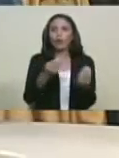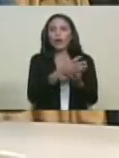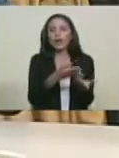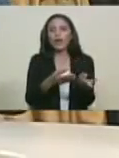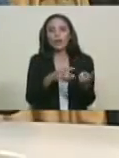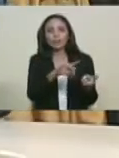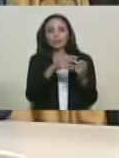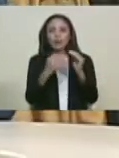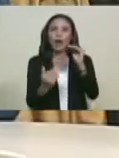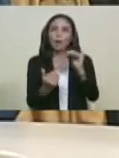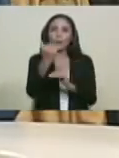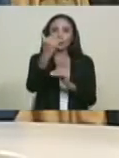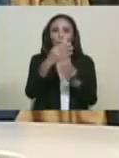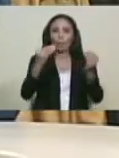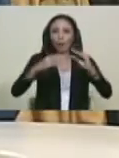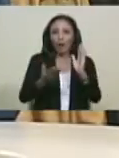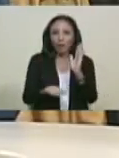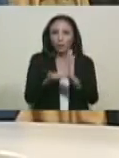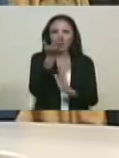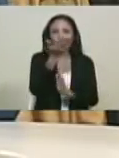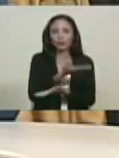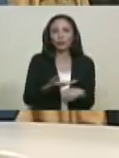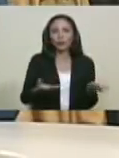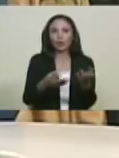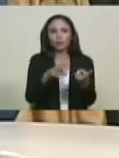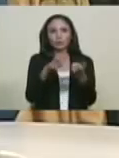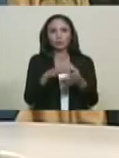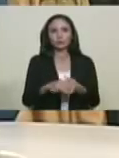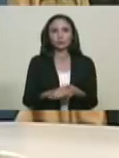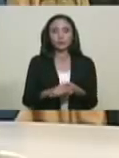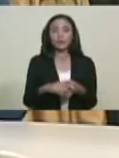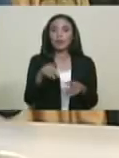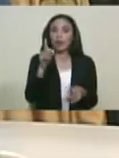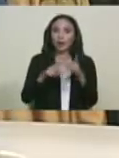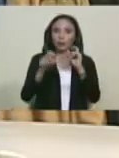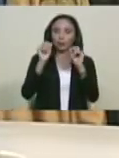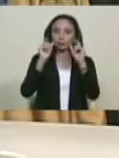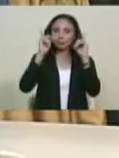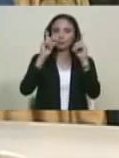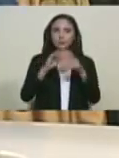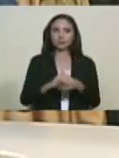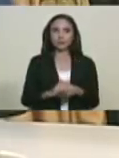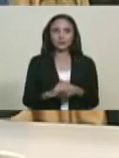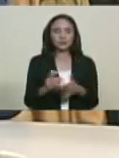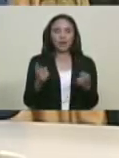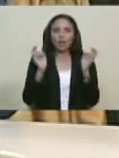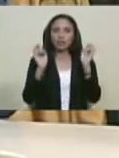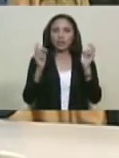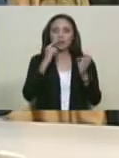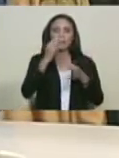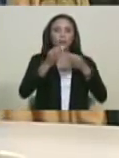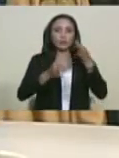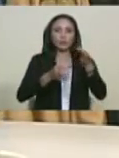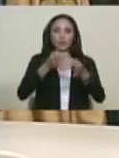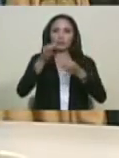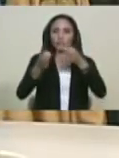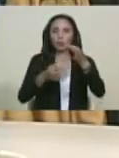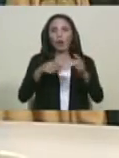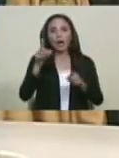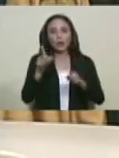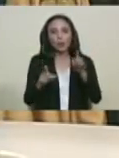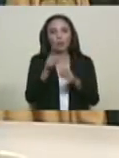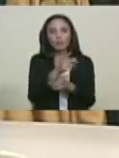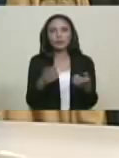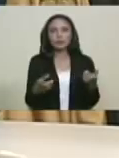paso aunque yo me asombro mucho brasilia nos asombramos mucho porque yo todos estos temas los explico a veces alguna